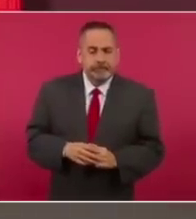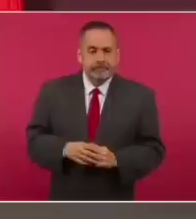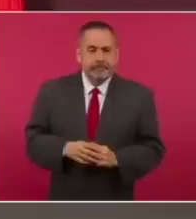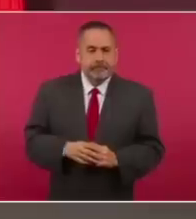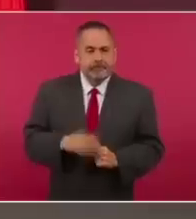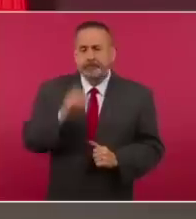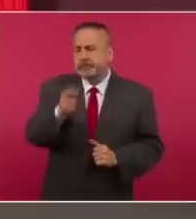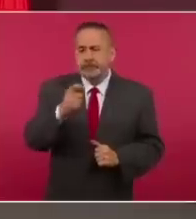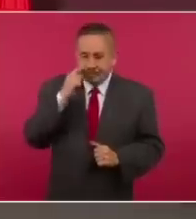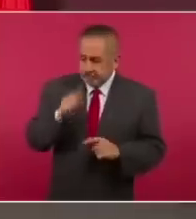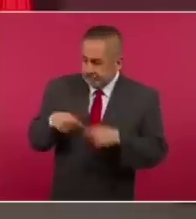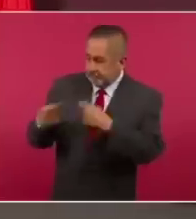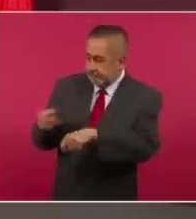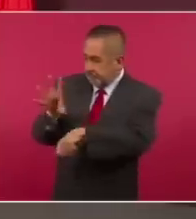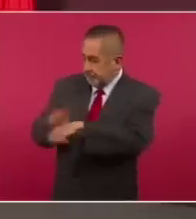¿qué significa?